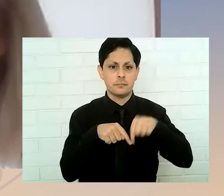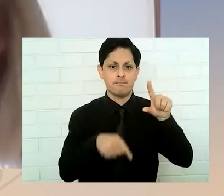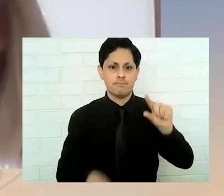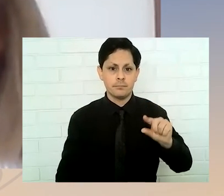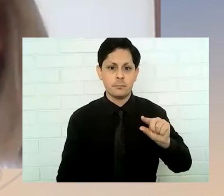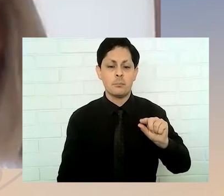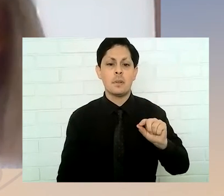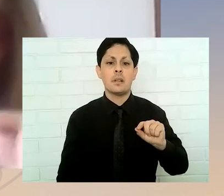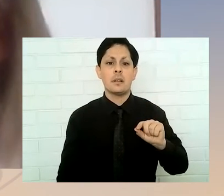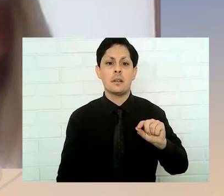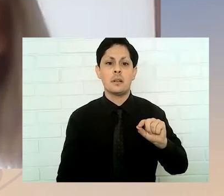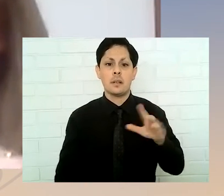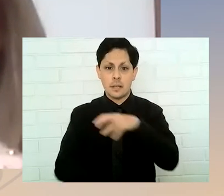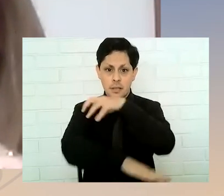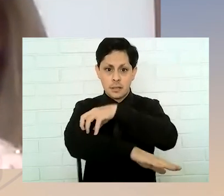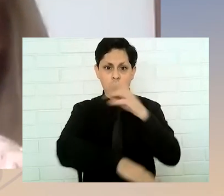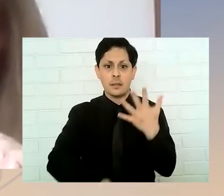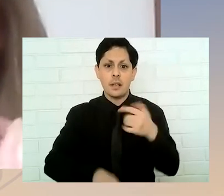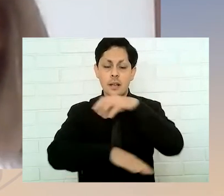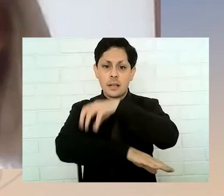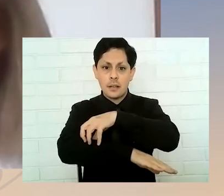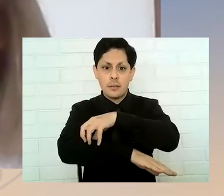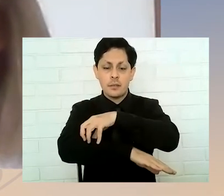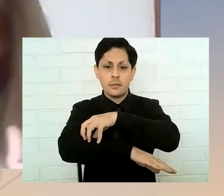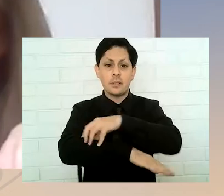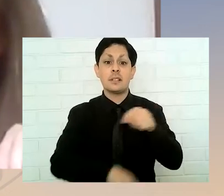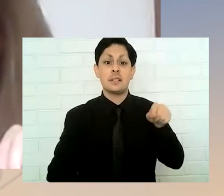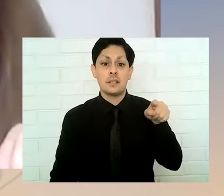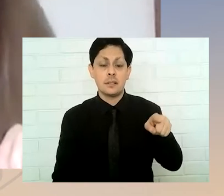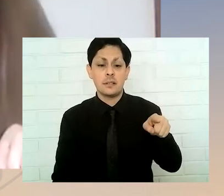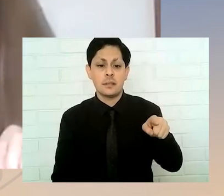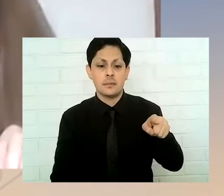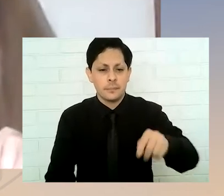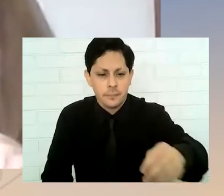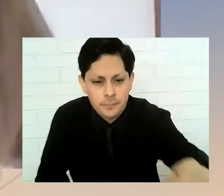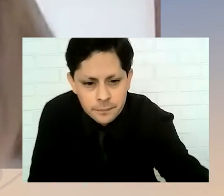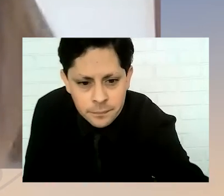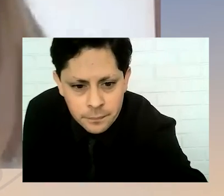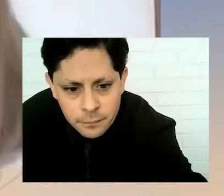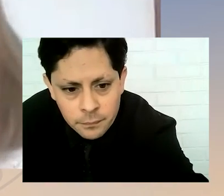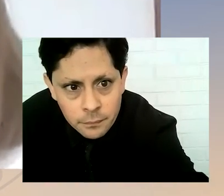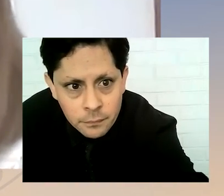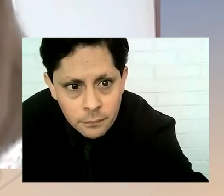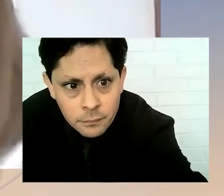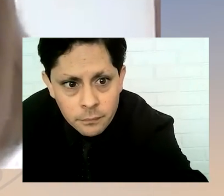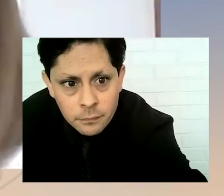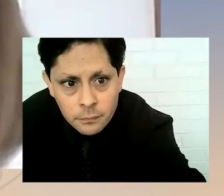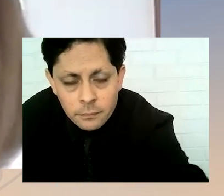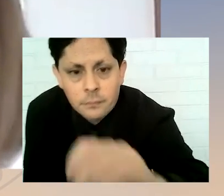distintas regiones. Eso también interpela fuertemente a la formación docente.